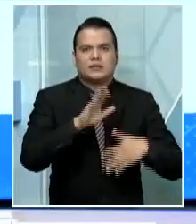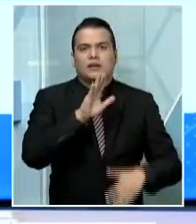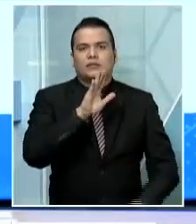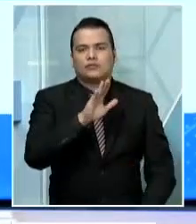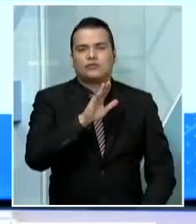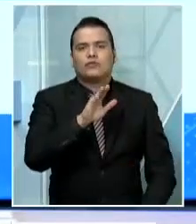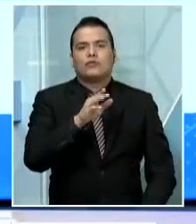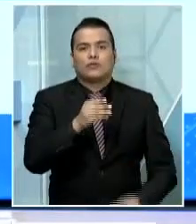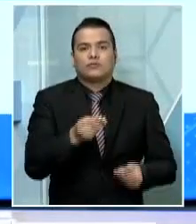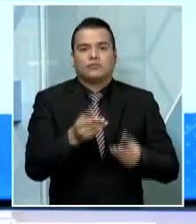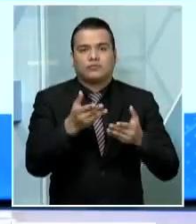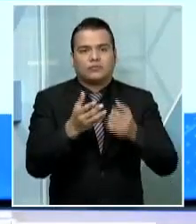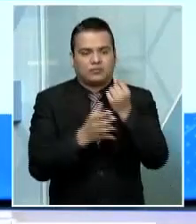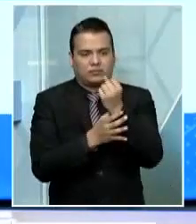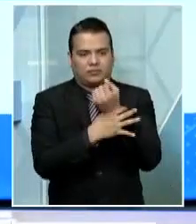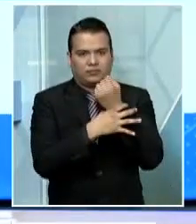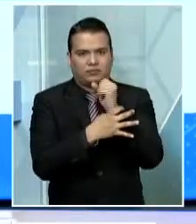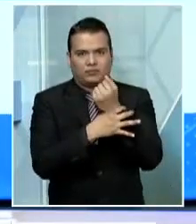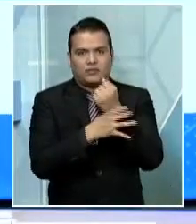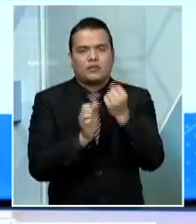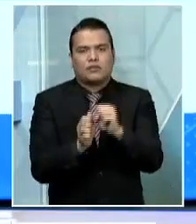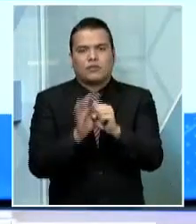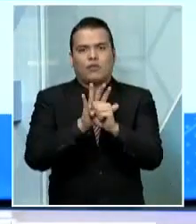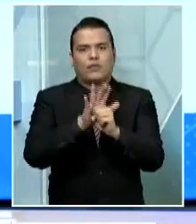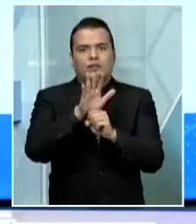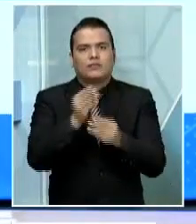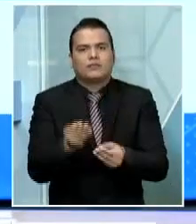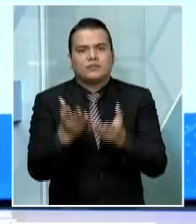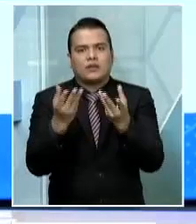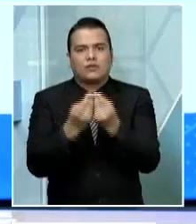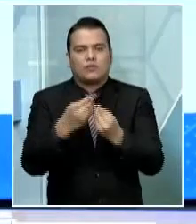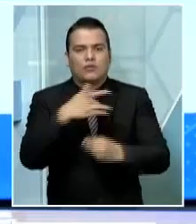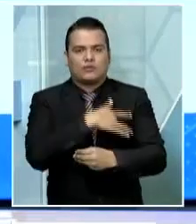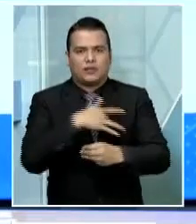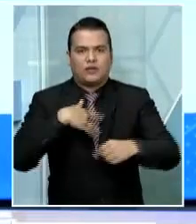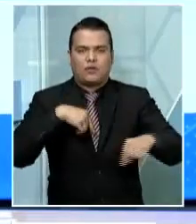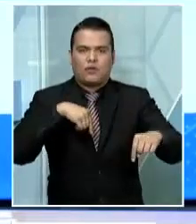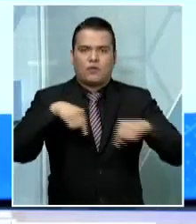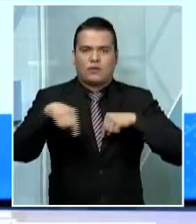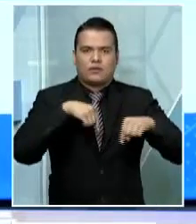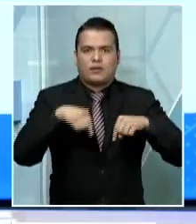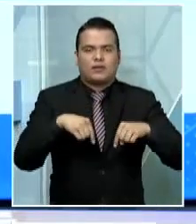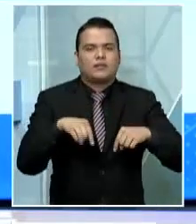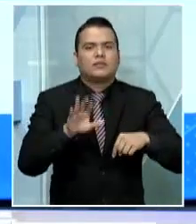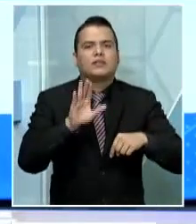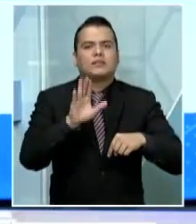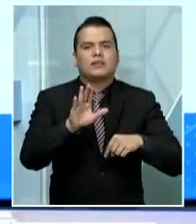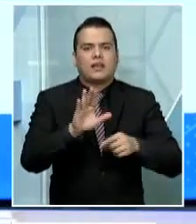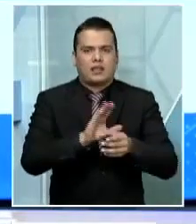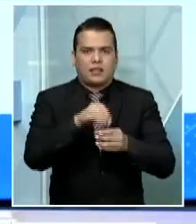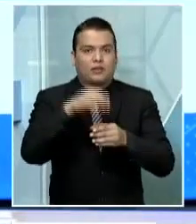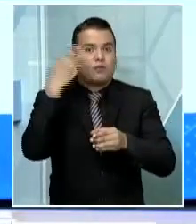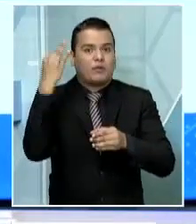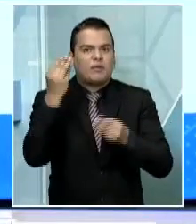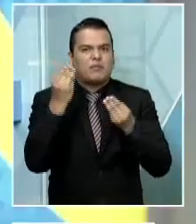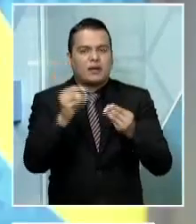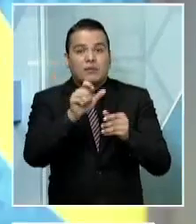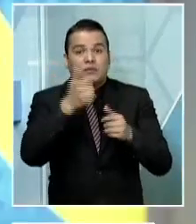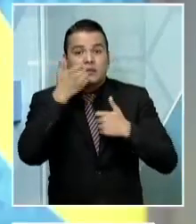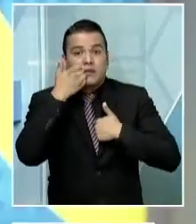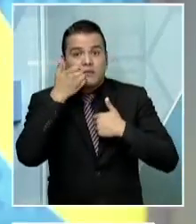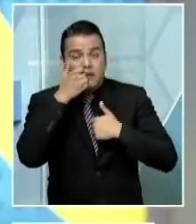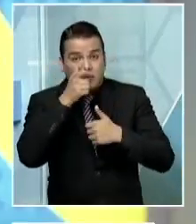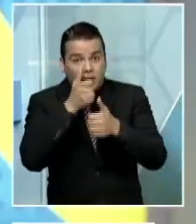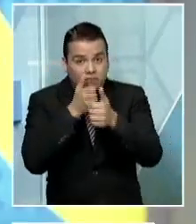donó pulseras COVID-19 a las autoridades de salud en Palmira para el monitoreo a través de telemedicina de pacientes contagiados con la enfermedad.